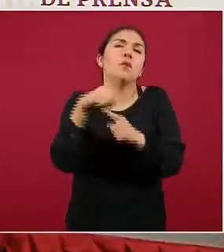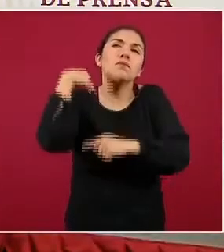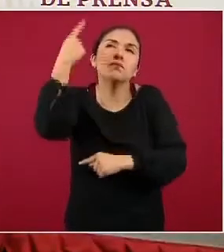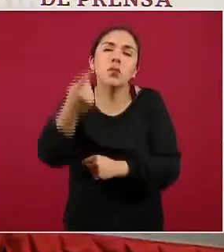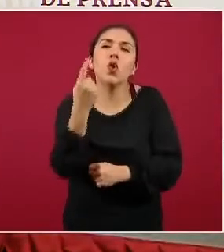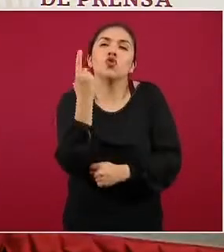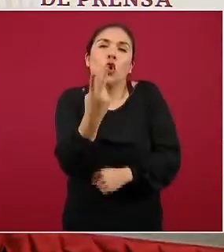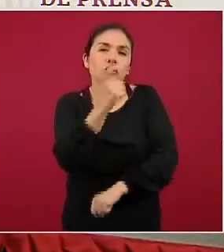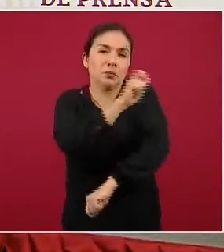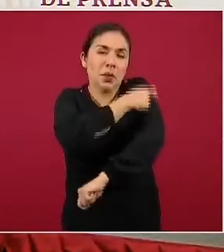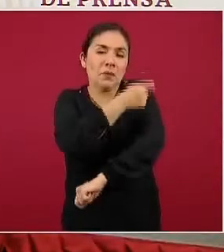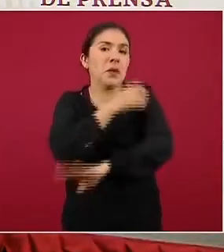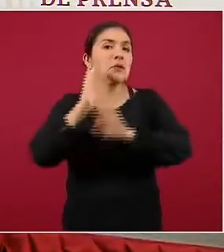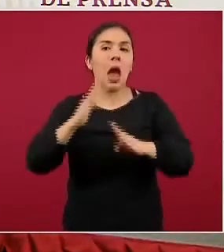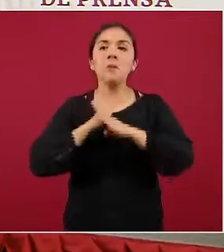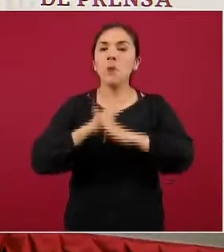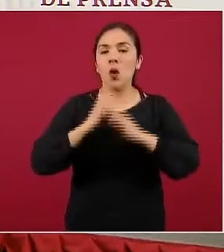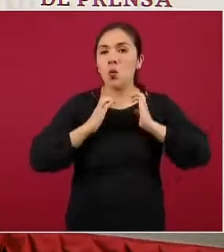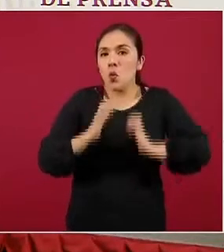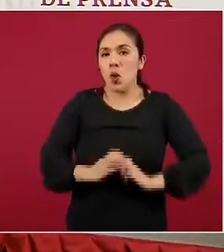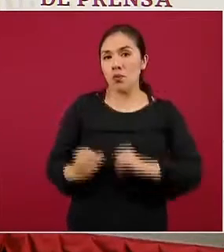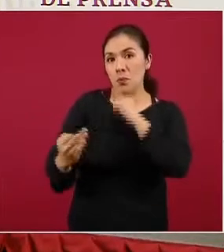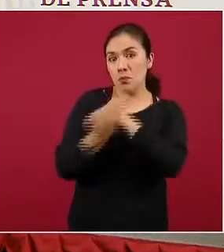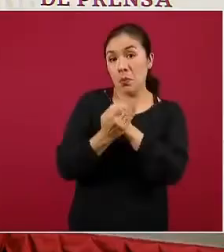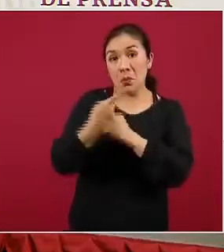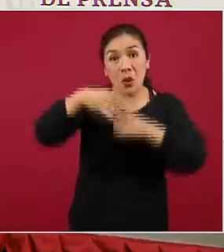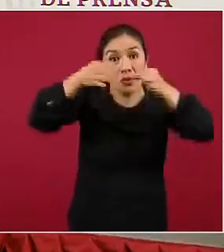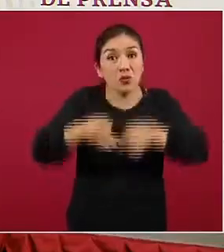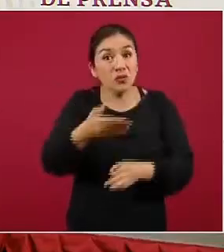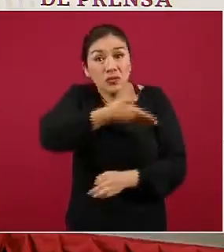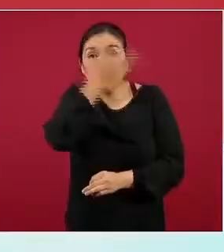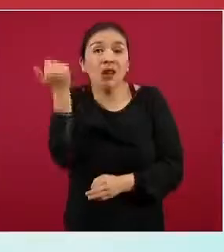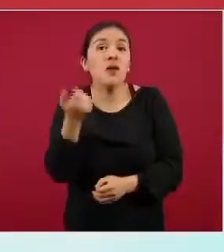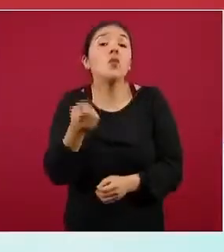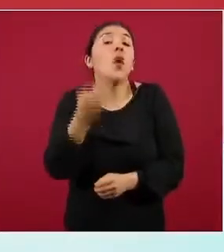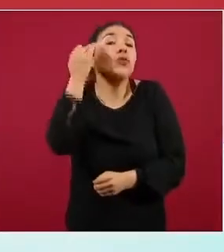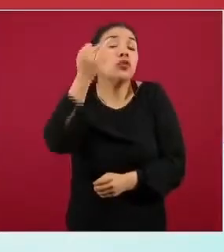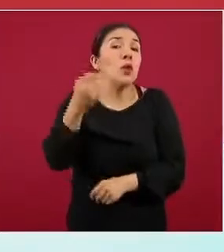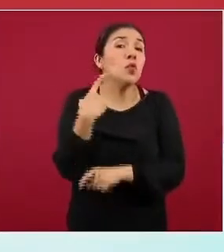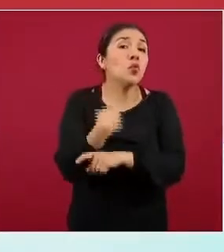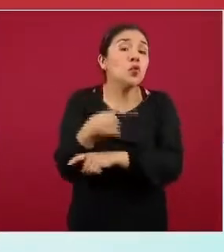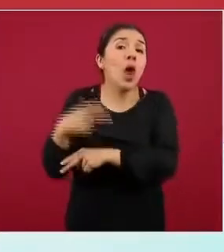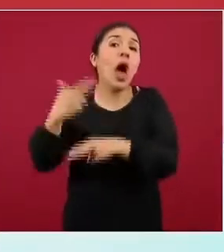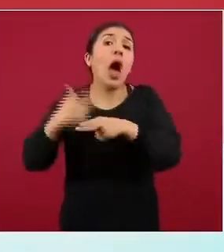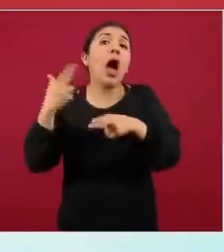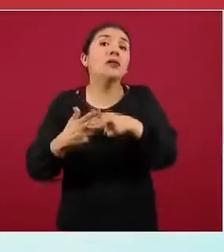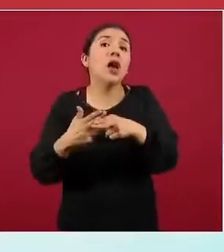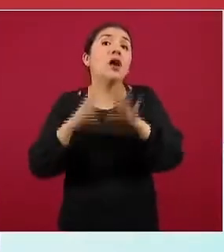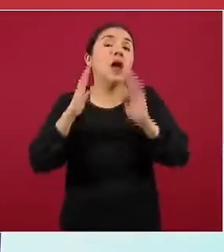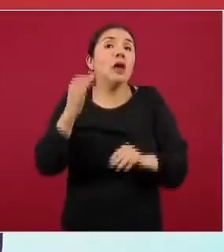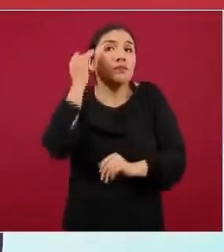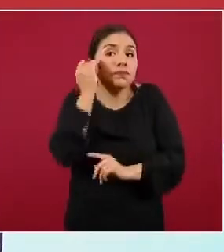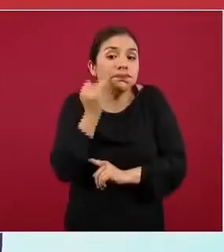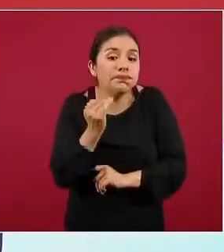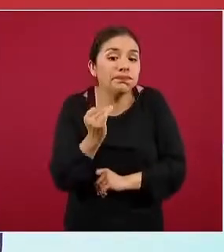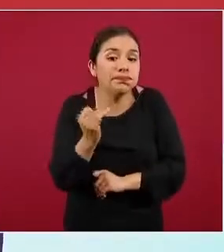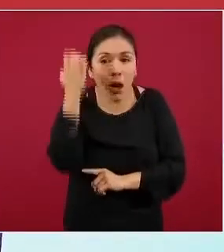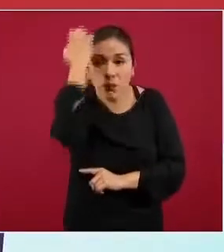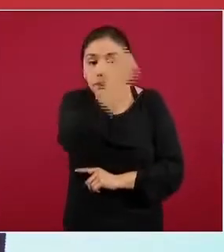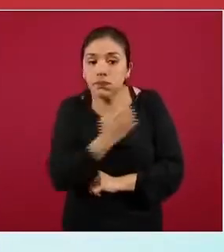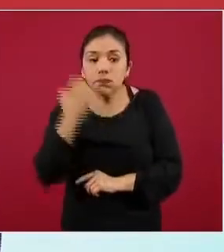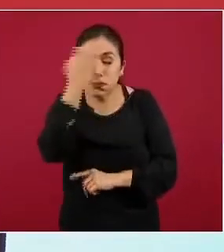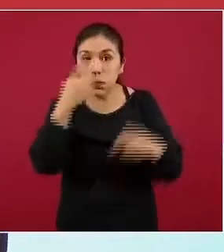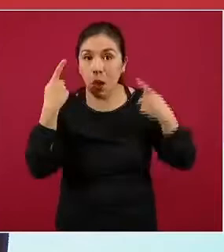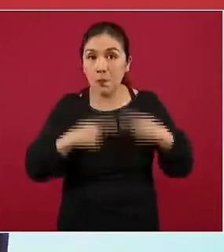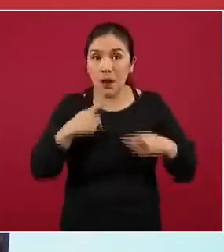ya quedarían inmunizados. Pero no se puede saber cuánto tiempo va a durar hasta que pase precisamente ese tiempo. Si